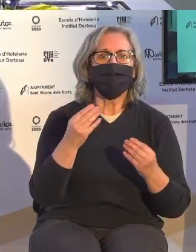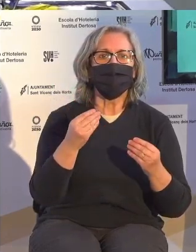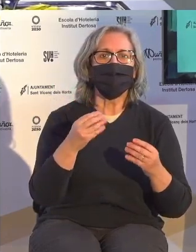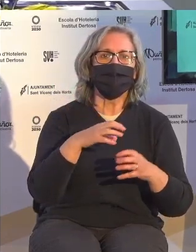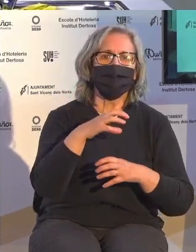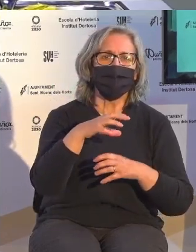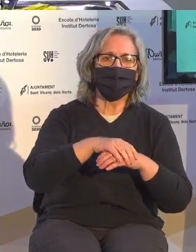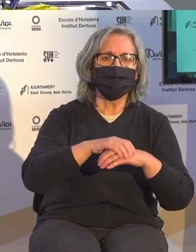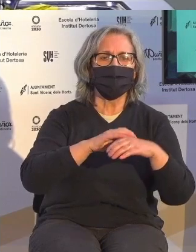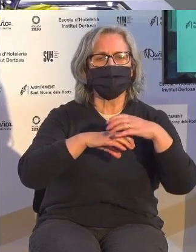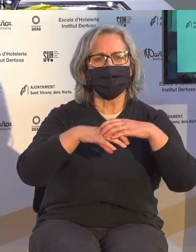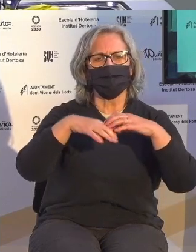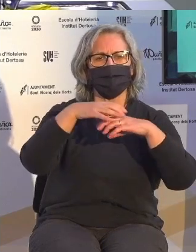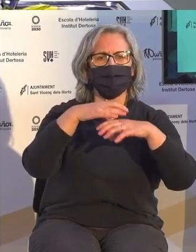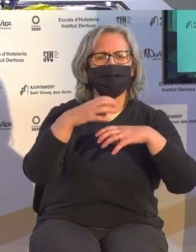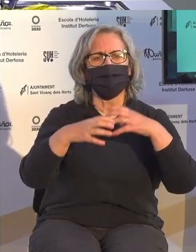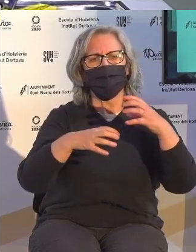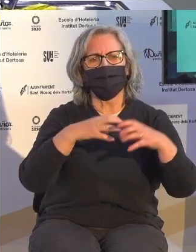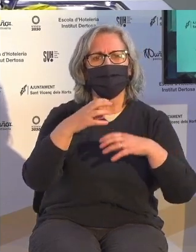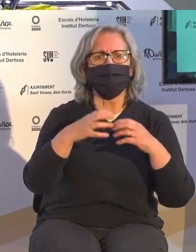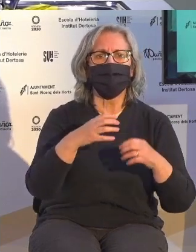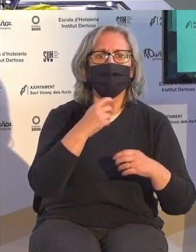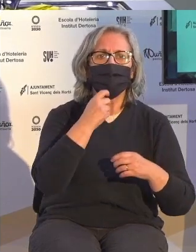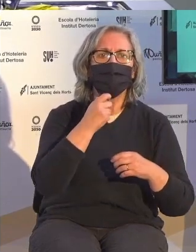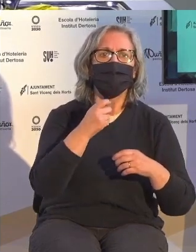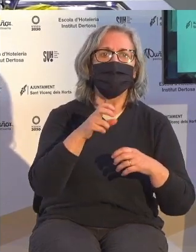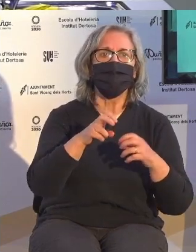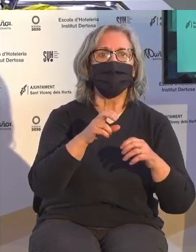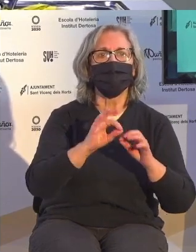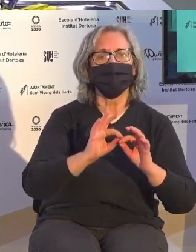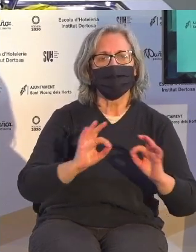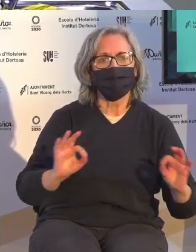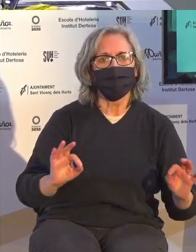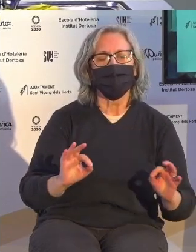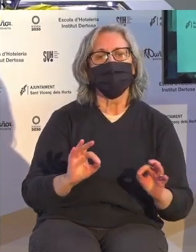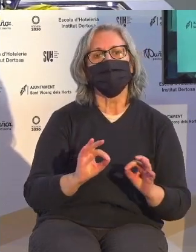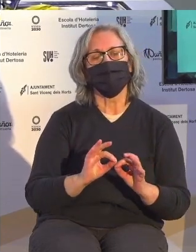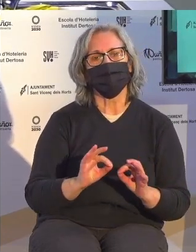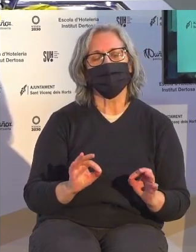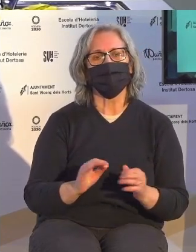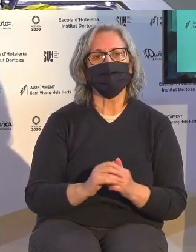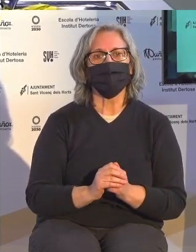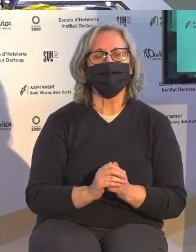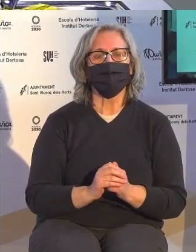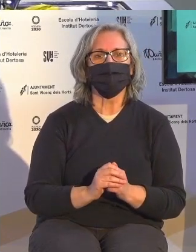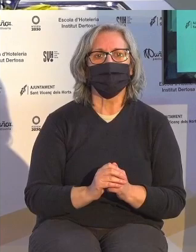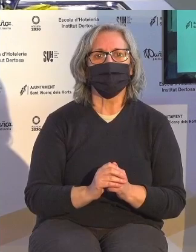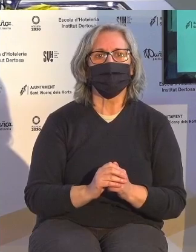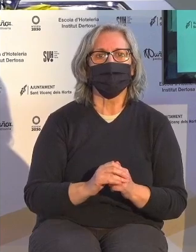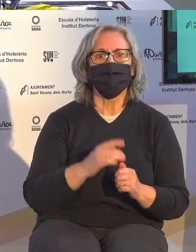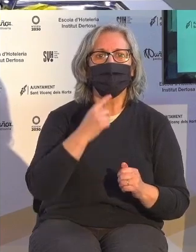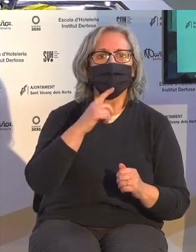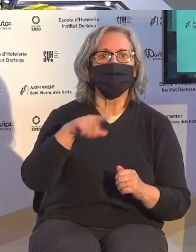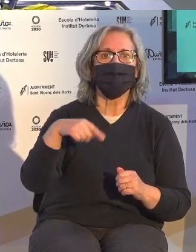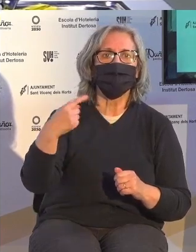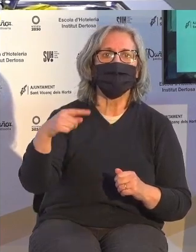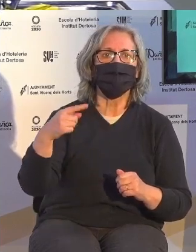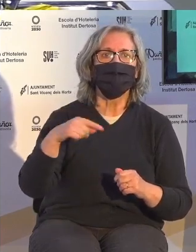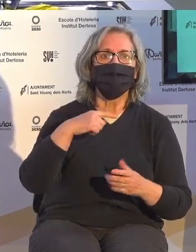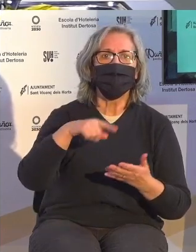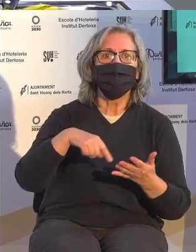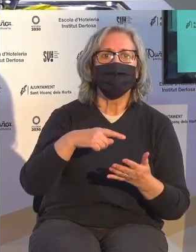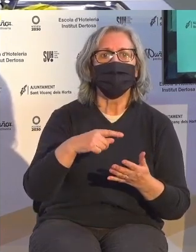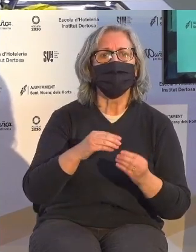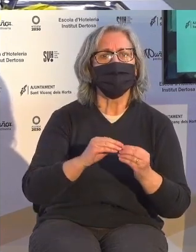tal vez uno de ustedes algunos hacen pasteles hacen cosas dulces en